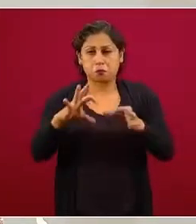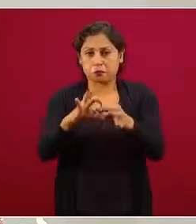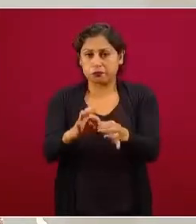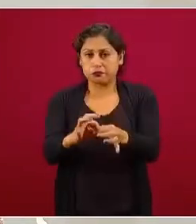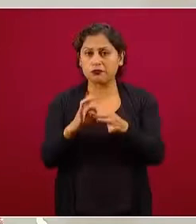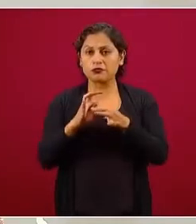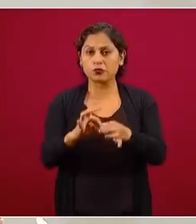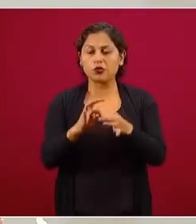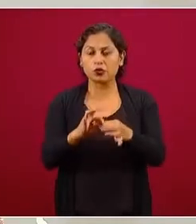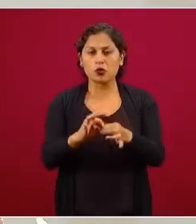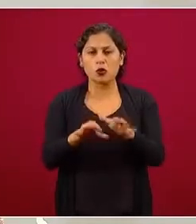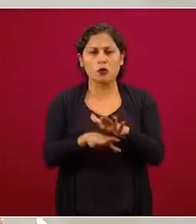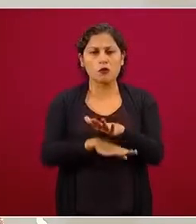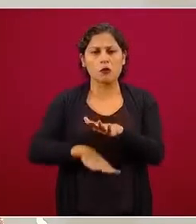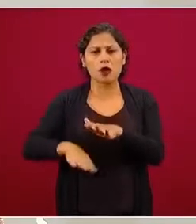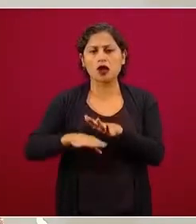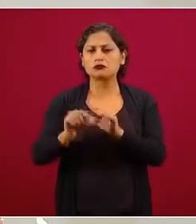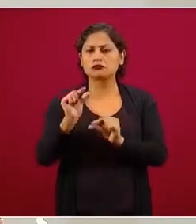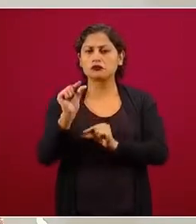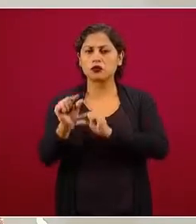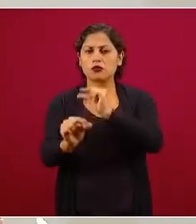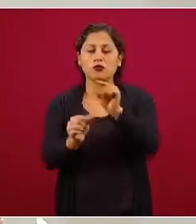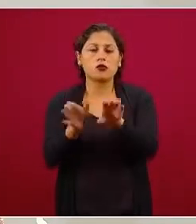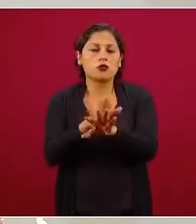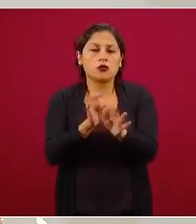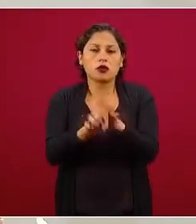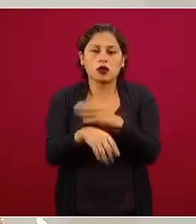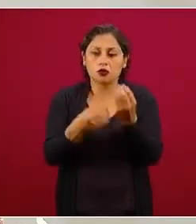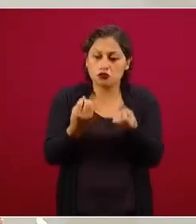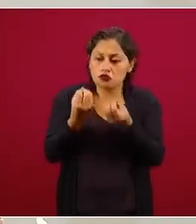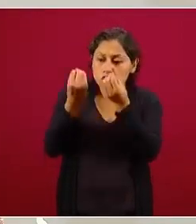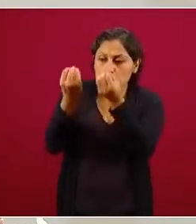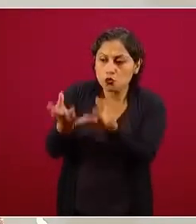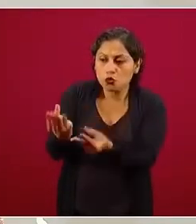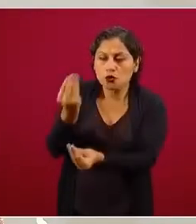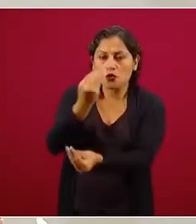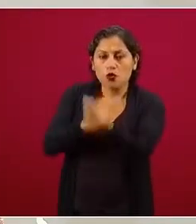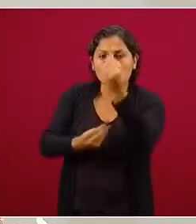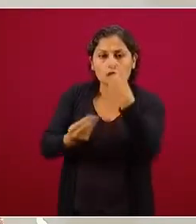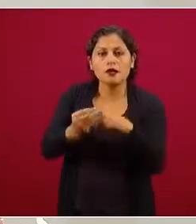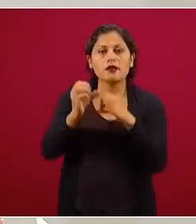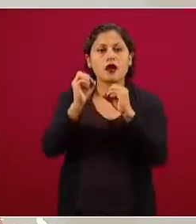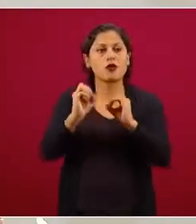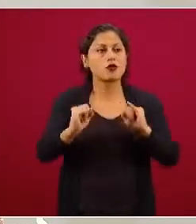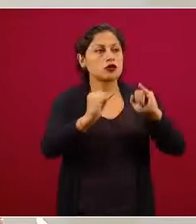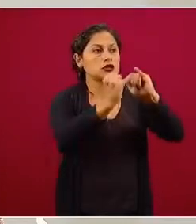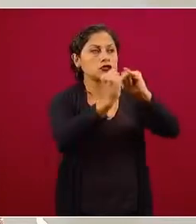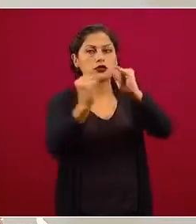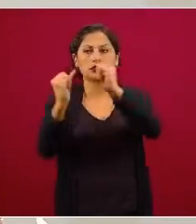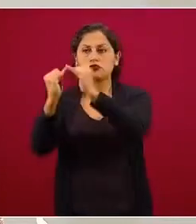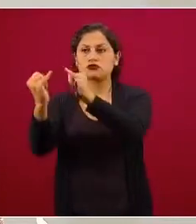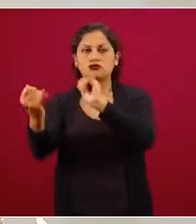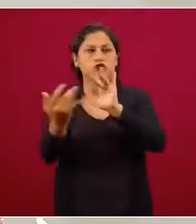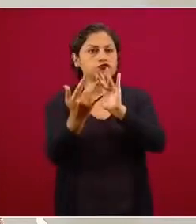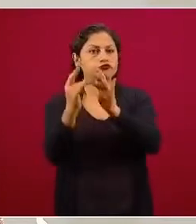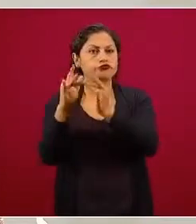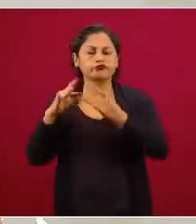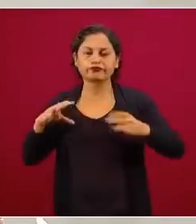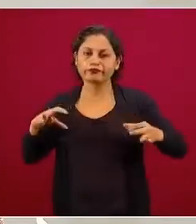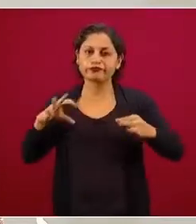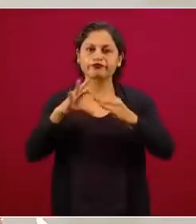complejo, desde acercar comida y hasta fortalecer las redes sociales e institucionales para mejorar la calidad de